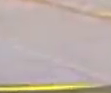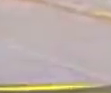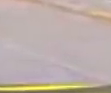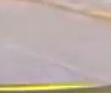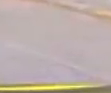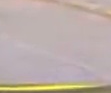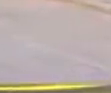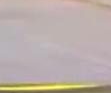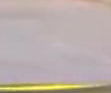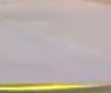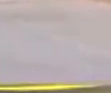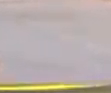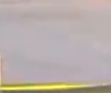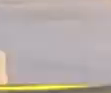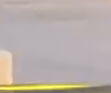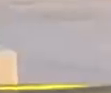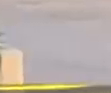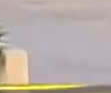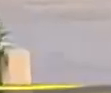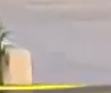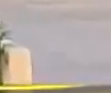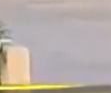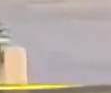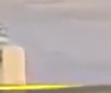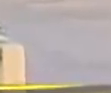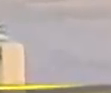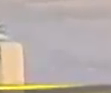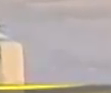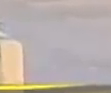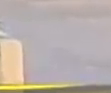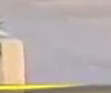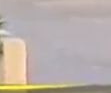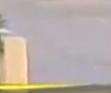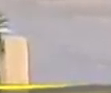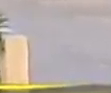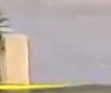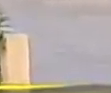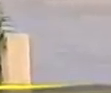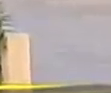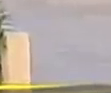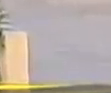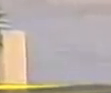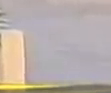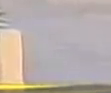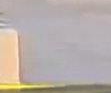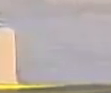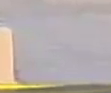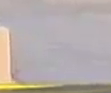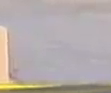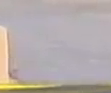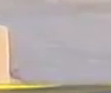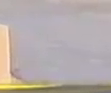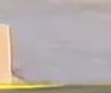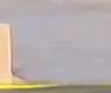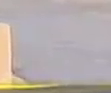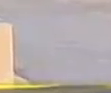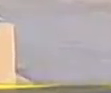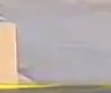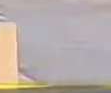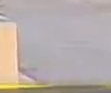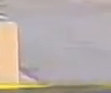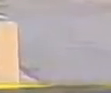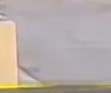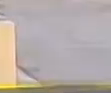Misión Vivienda Venezuela, el movimiento Viviendo Venezolano, las asambleas de Viviendo Venezolano, las empresas que